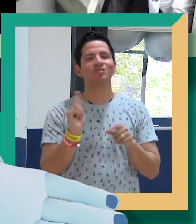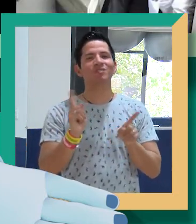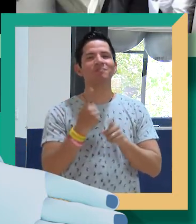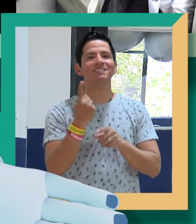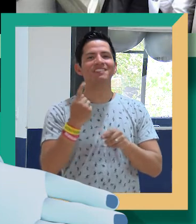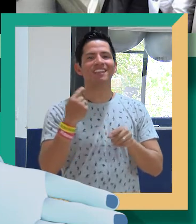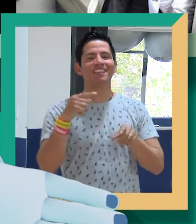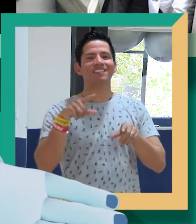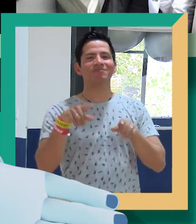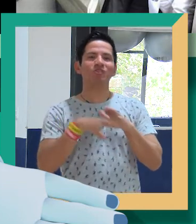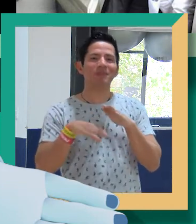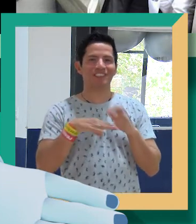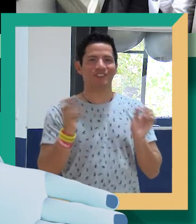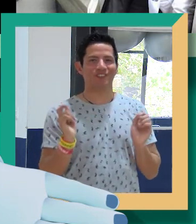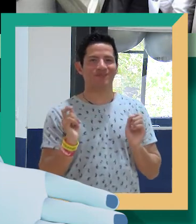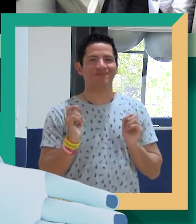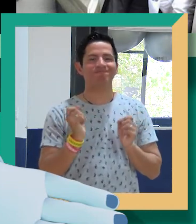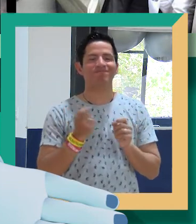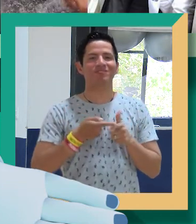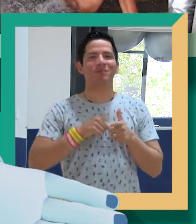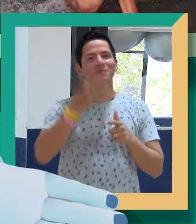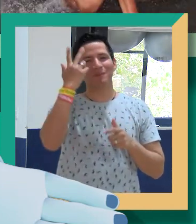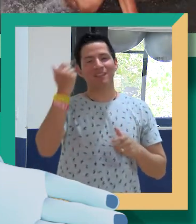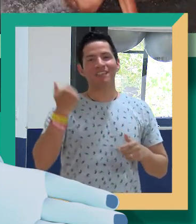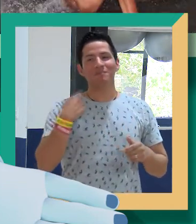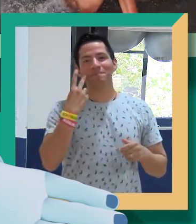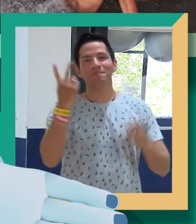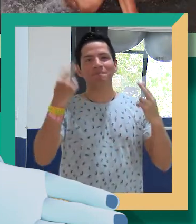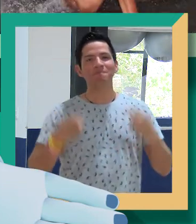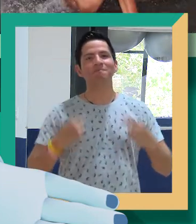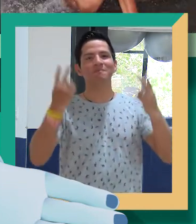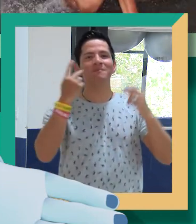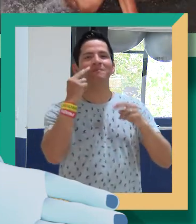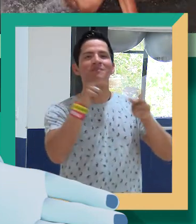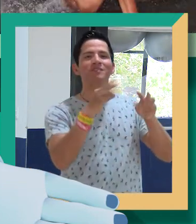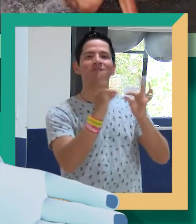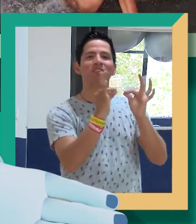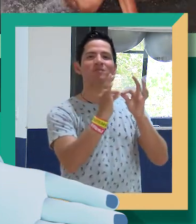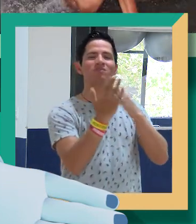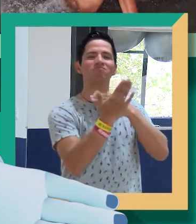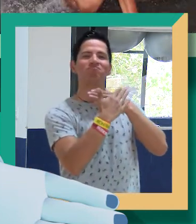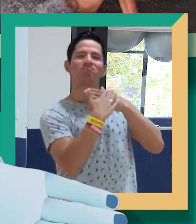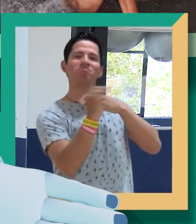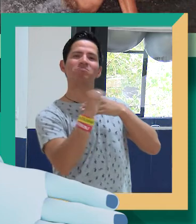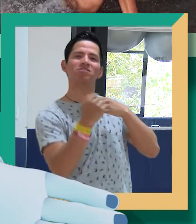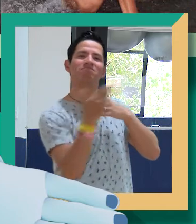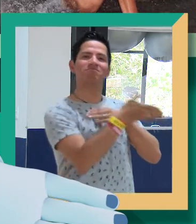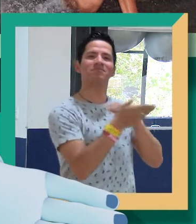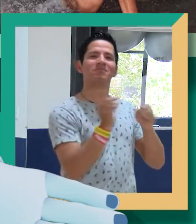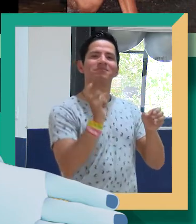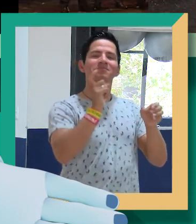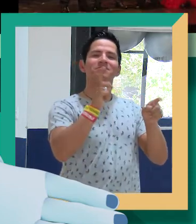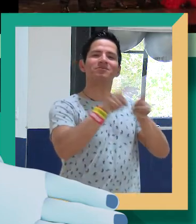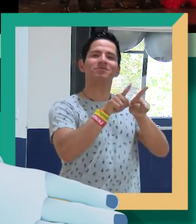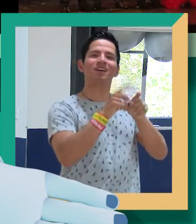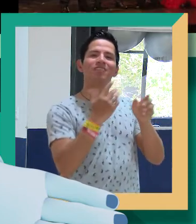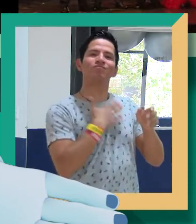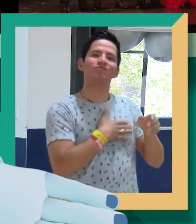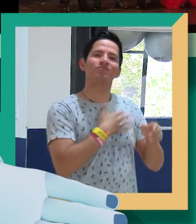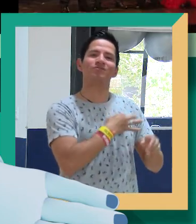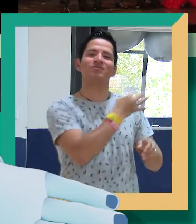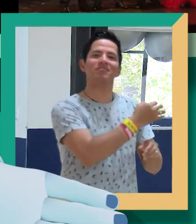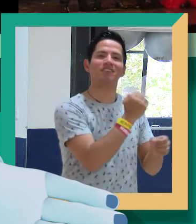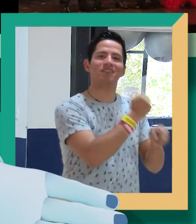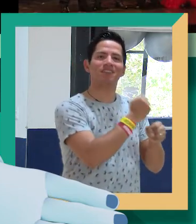diferentes estilos, pero aún no lo hago profesionalmente. Aún estoy a la espera de poder lograr algún contrato a nivel profesional.